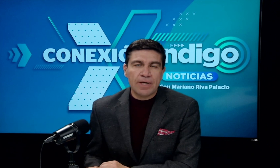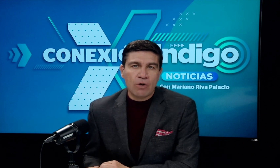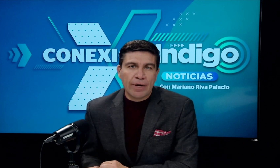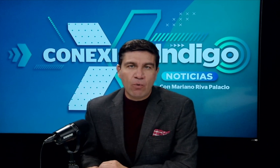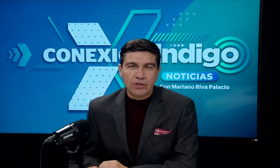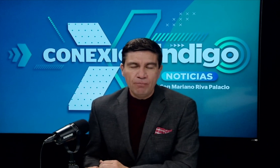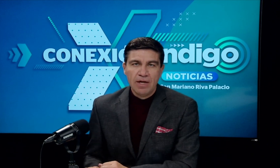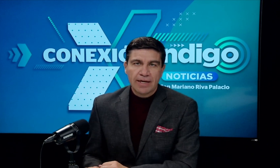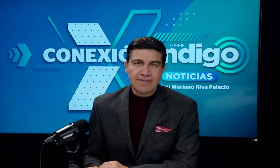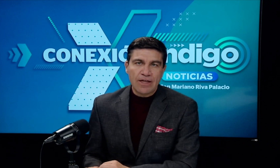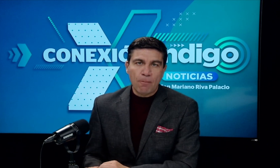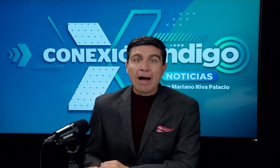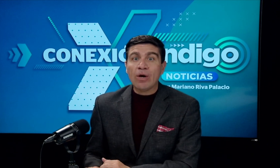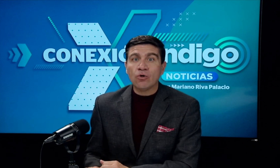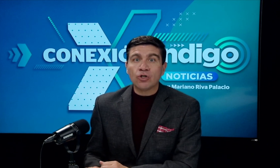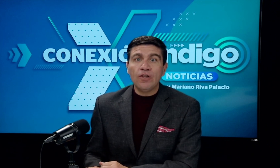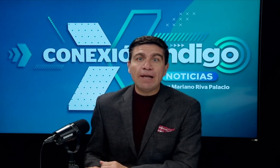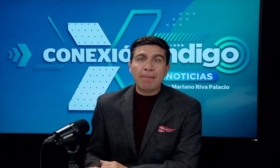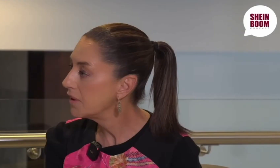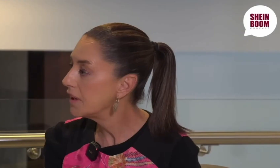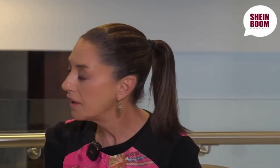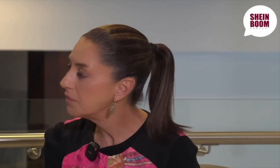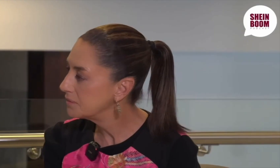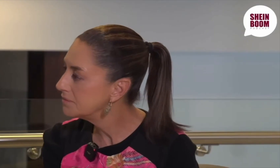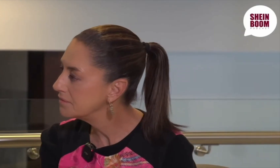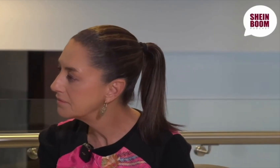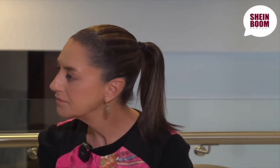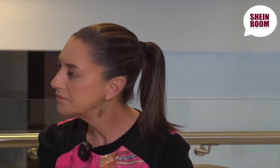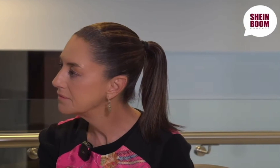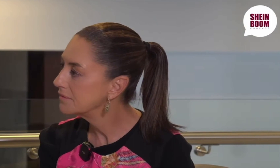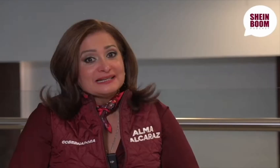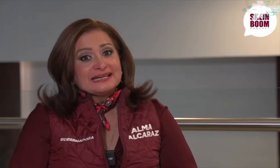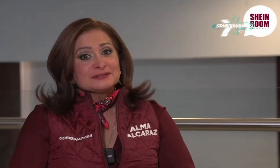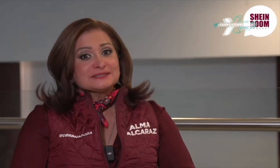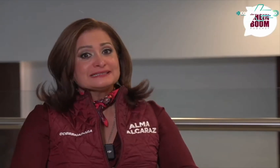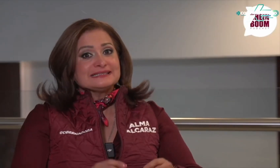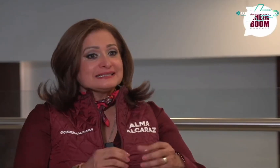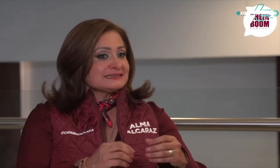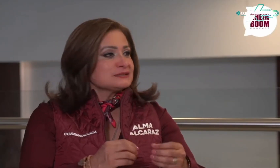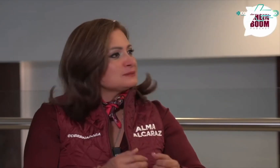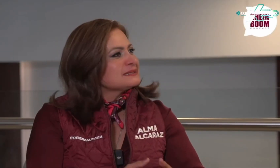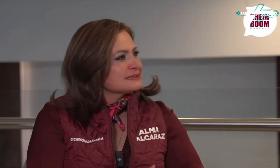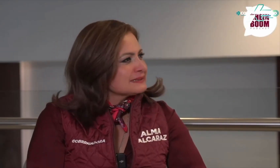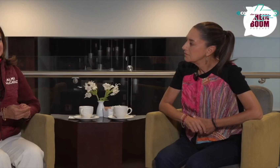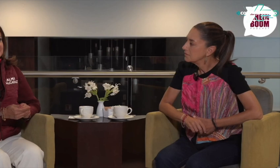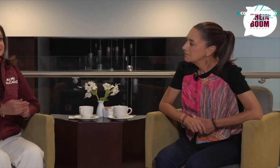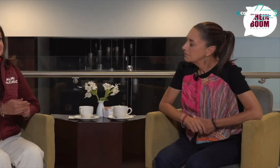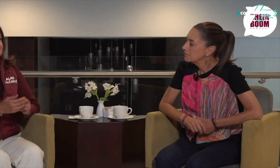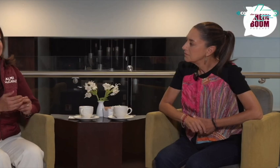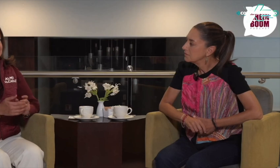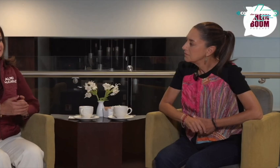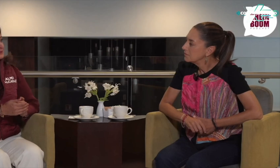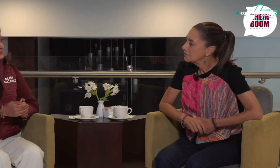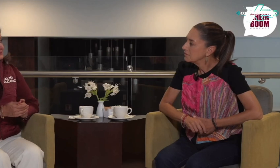modelo de gobierno en Guanajuato, que ha estado bajo el control del PAN durante más de 20 años. Más tarde, la candidata de Morena, Claudia Sheinbaum,